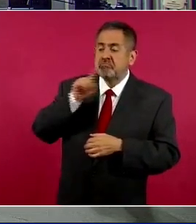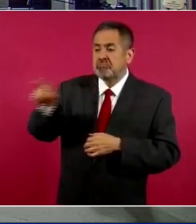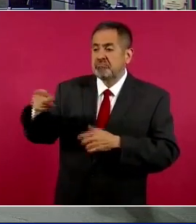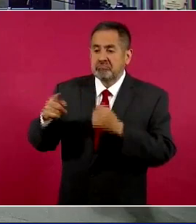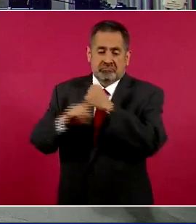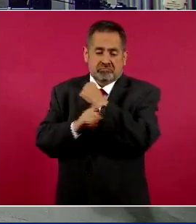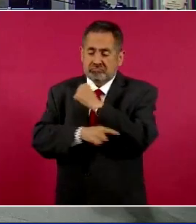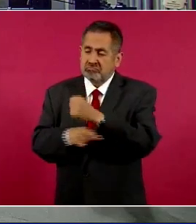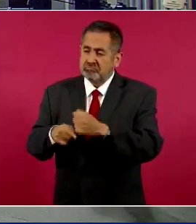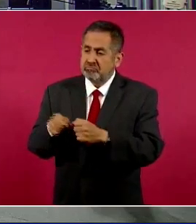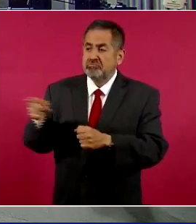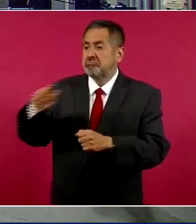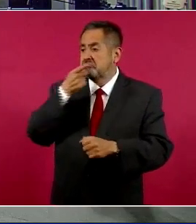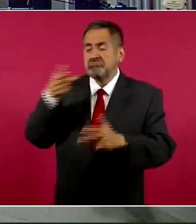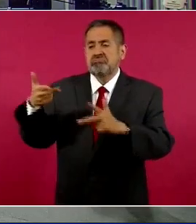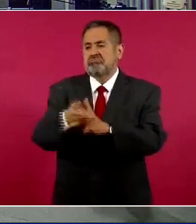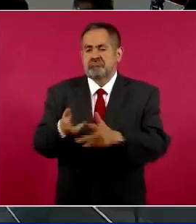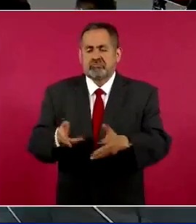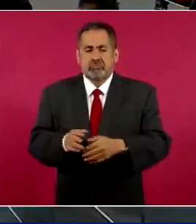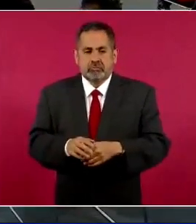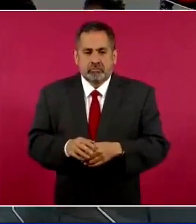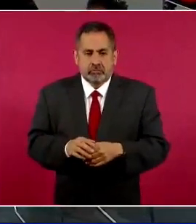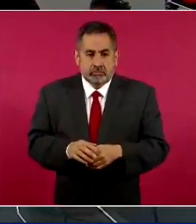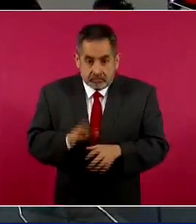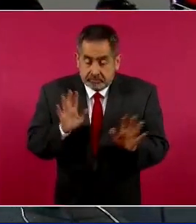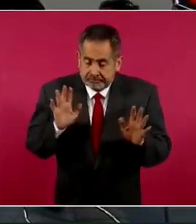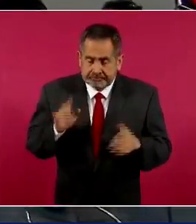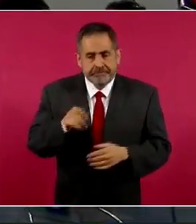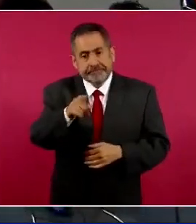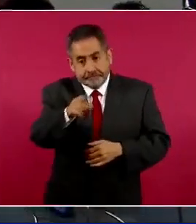asesinas. Sí, pero por ejemplo eso yo no lo sabía.